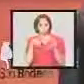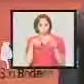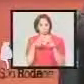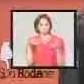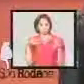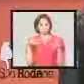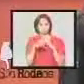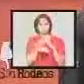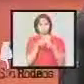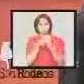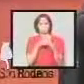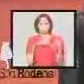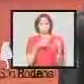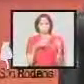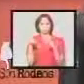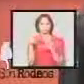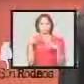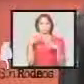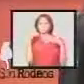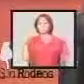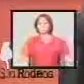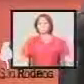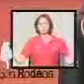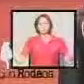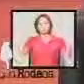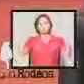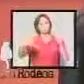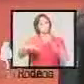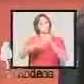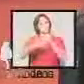de oficina donde haya mucha tecnología, muchas